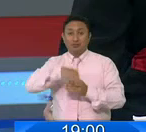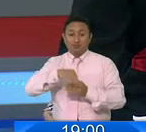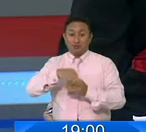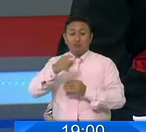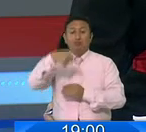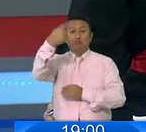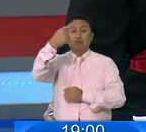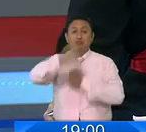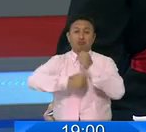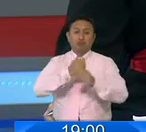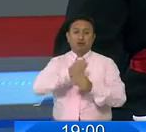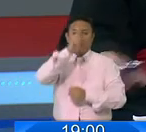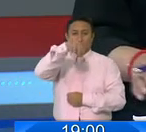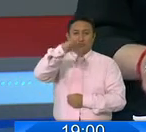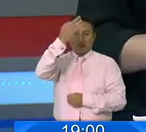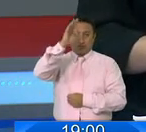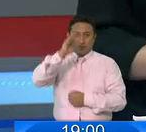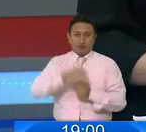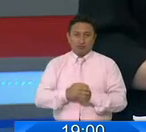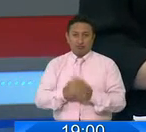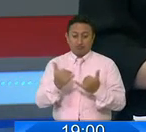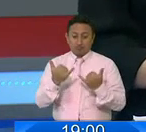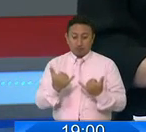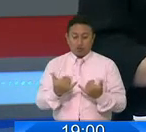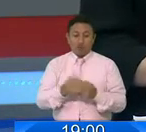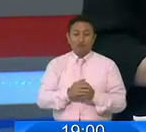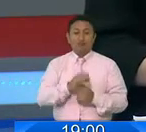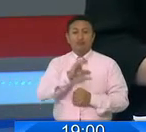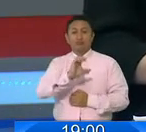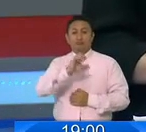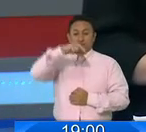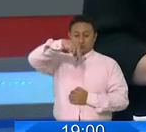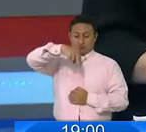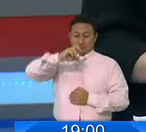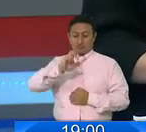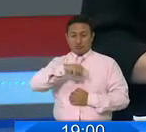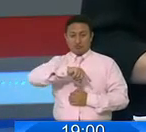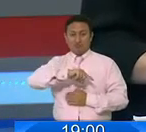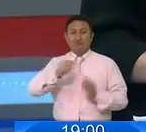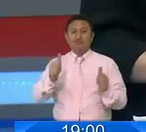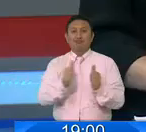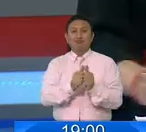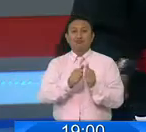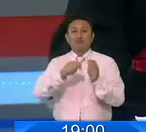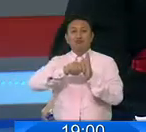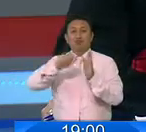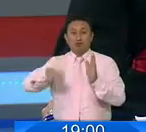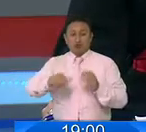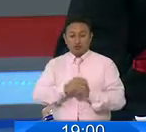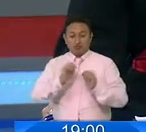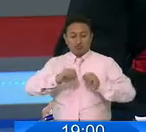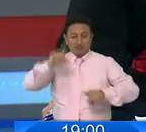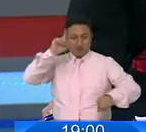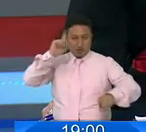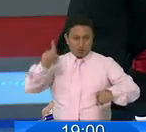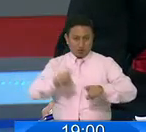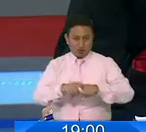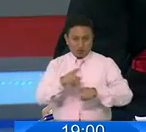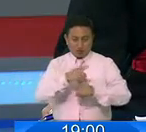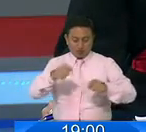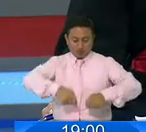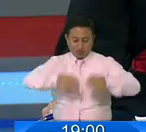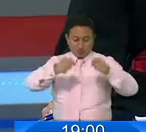elecciones del 2019 es lo que se han planteado el consejo nacional electoral y la contraloría a través de un acuerdo interinstitucional